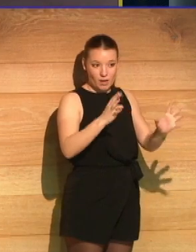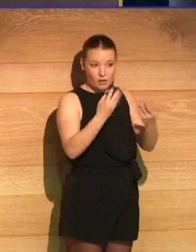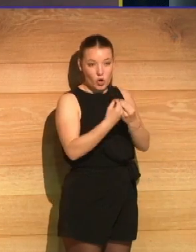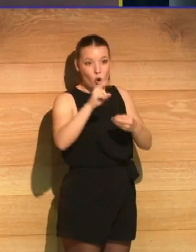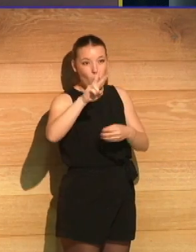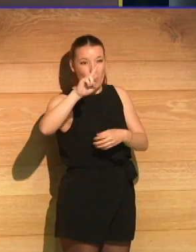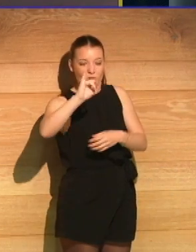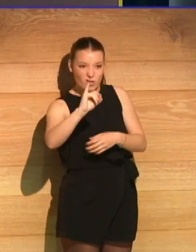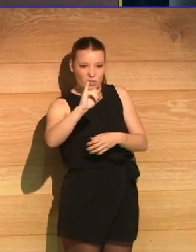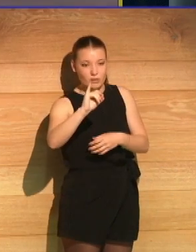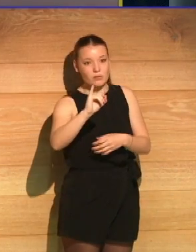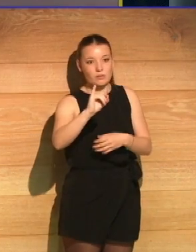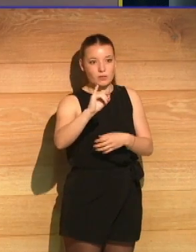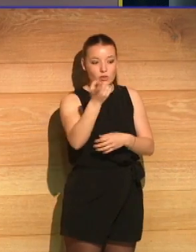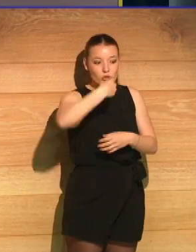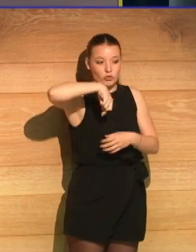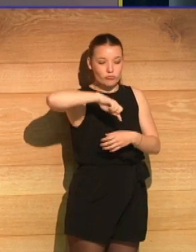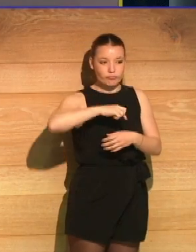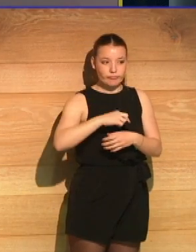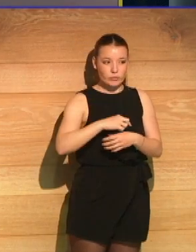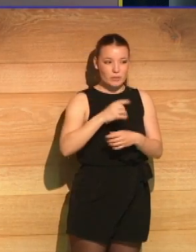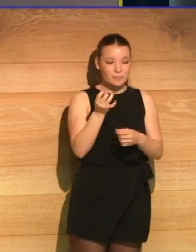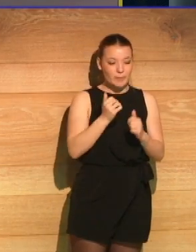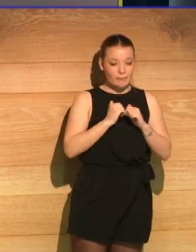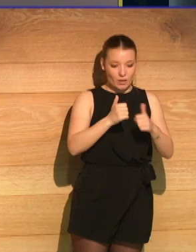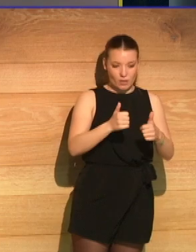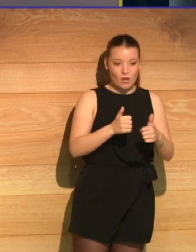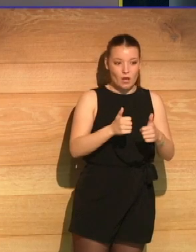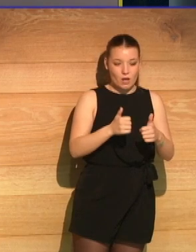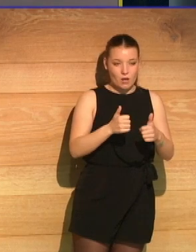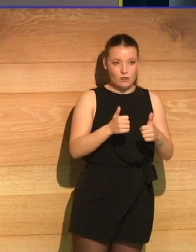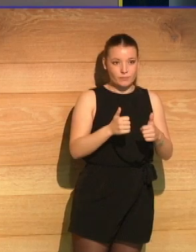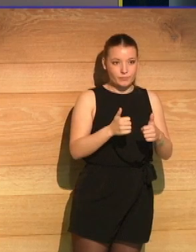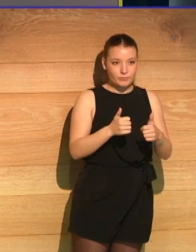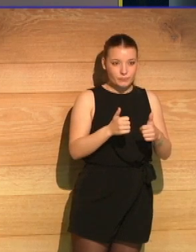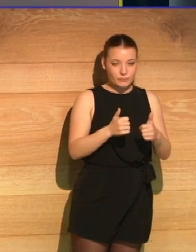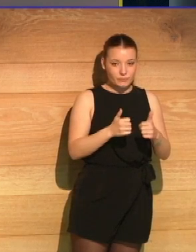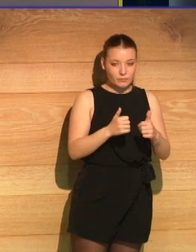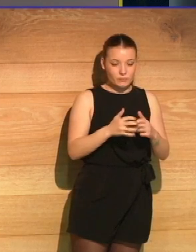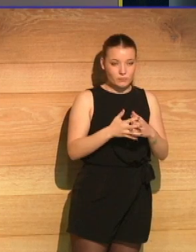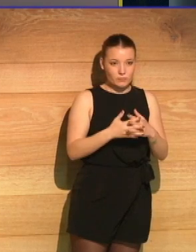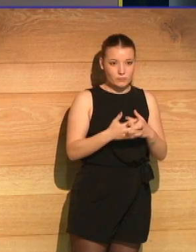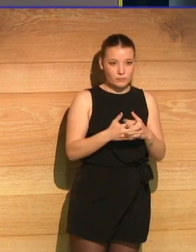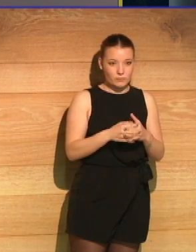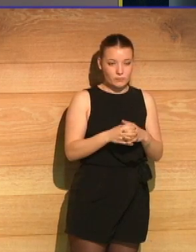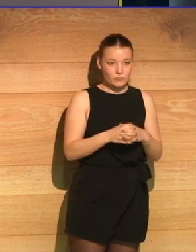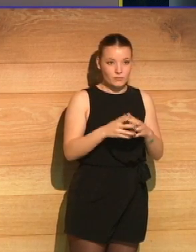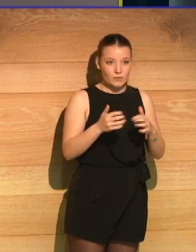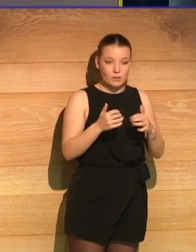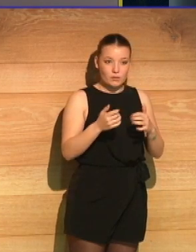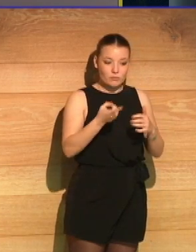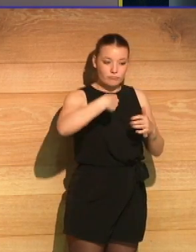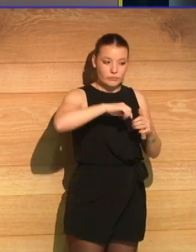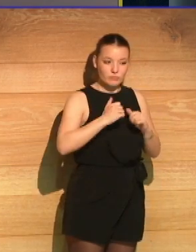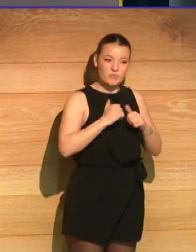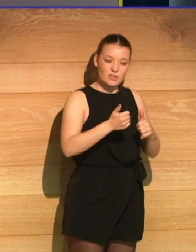dejamos nosotros a concentrar mucho más concreto y al punto que el año pasado, porque ya todas